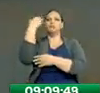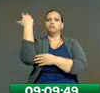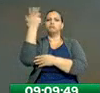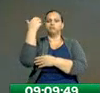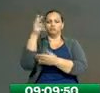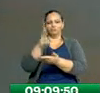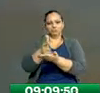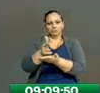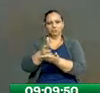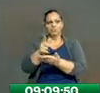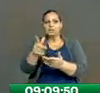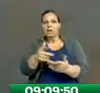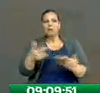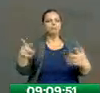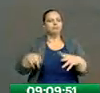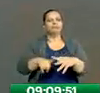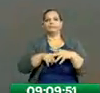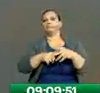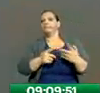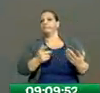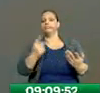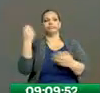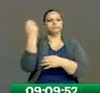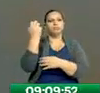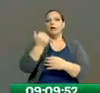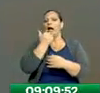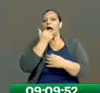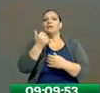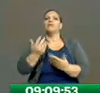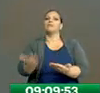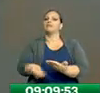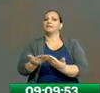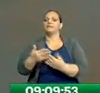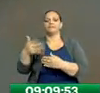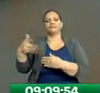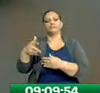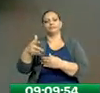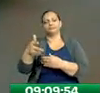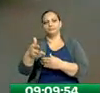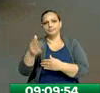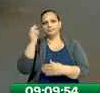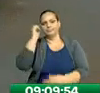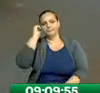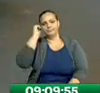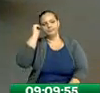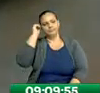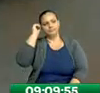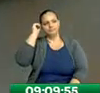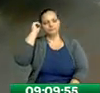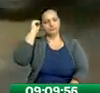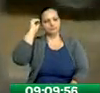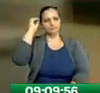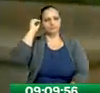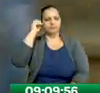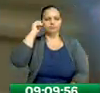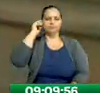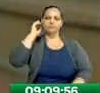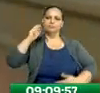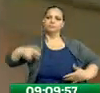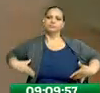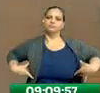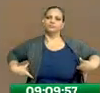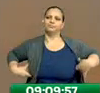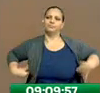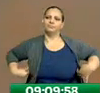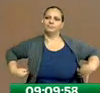Josué Sánchez para conversar y conocer sobre todo más sobre este Hospital Municipal de Guayaquil Bicentenario,